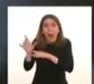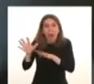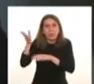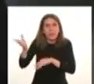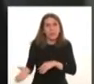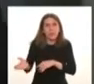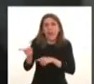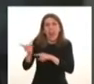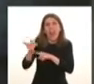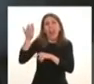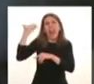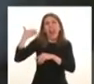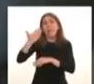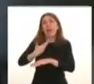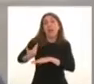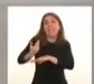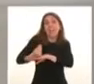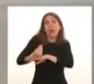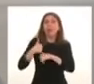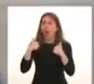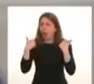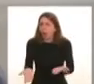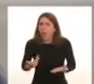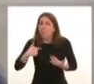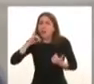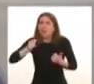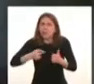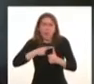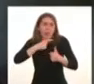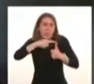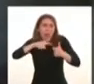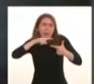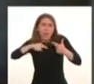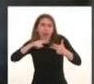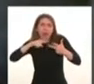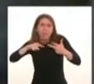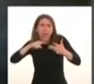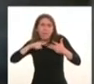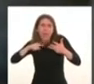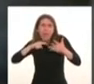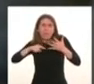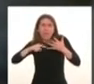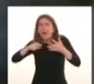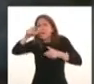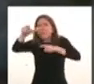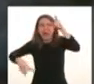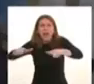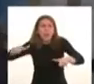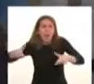que se animó a hacer lo que las entrañas de la tierra reclamaban